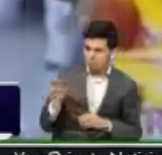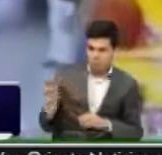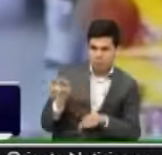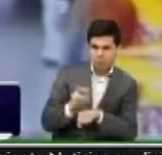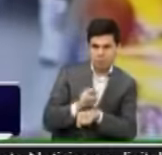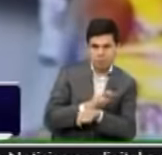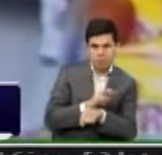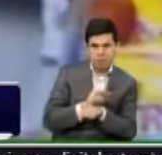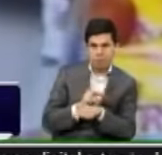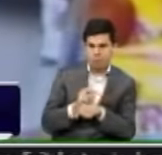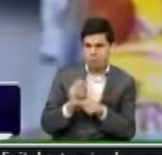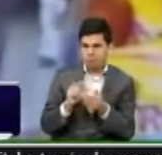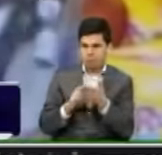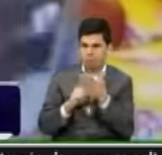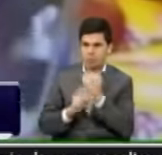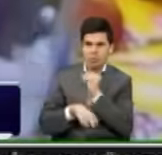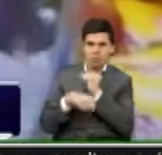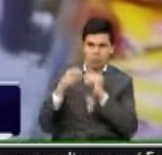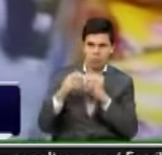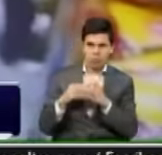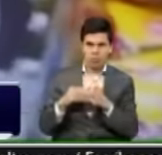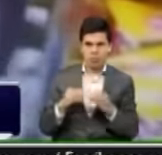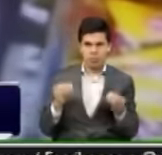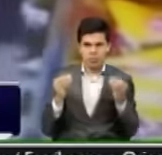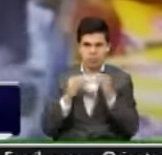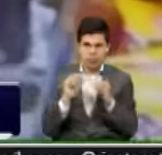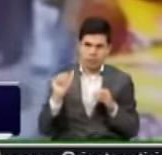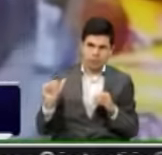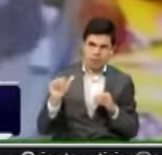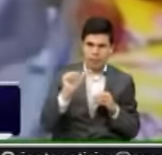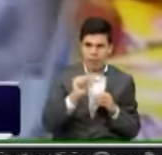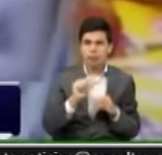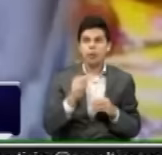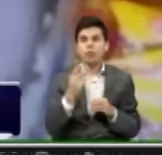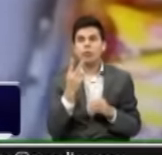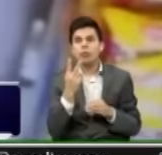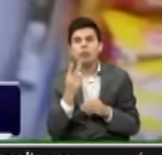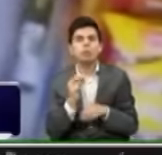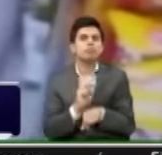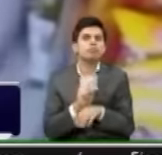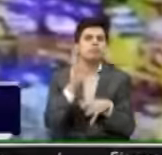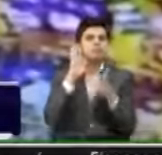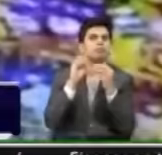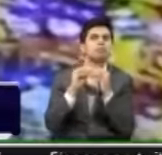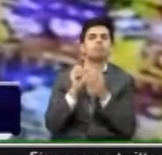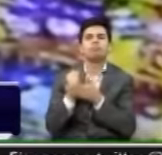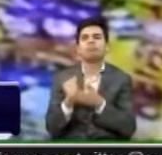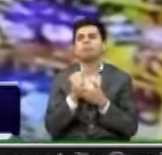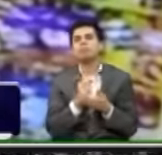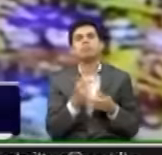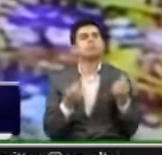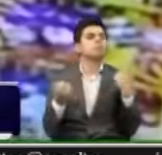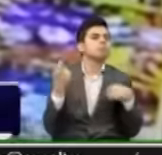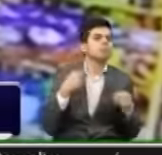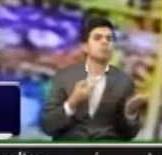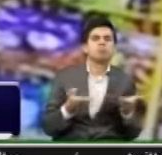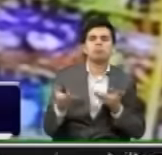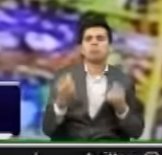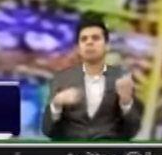quedó registrado el hurto. Mientras tanto, las dos mujeres cómplices están al otro lado del